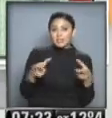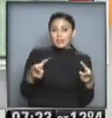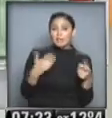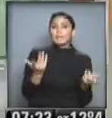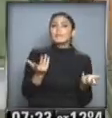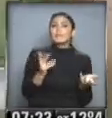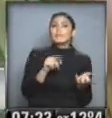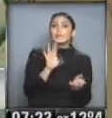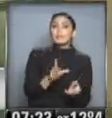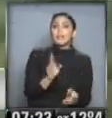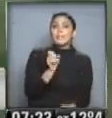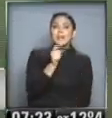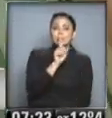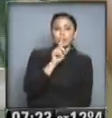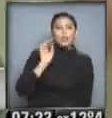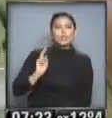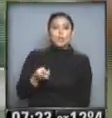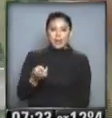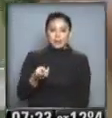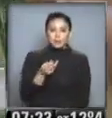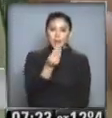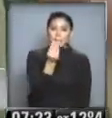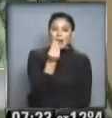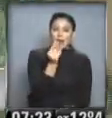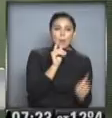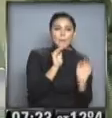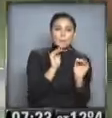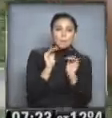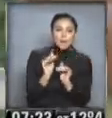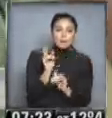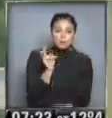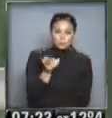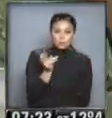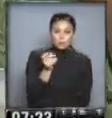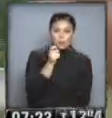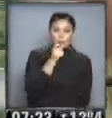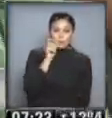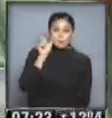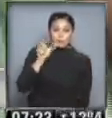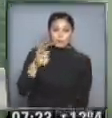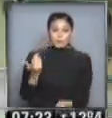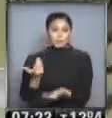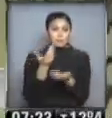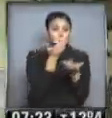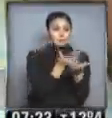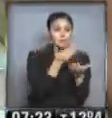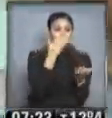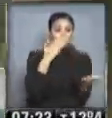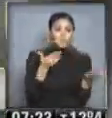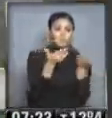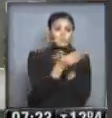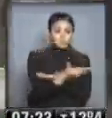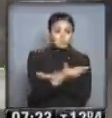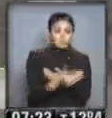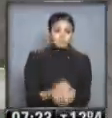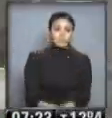dólares. Va a estar emitido en dólares por el valor, por la misma cantidad del valor de los dólares que se llevaron para exteriorizar o